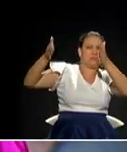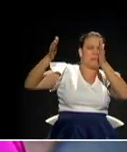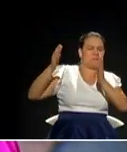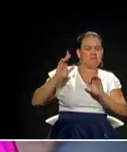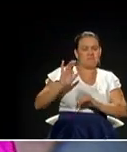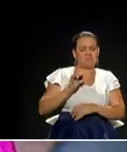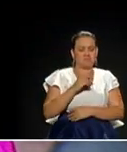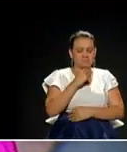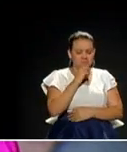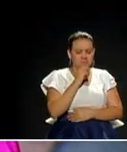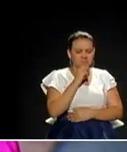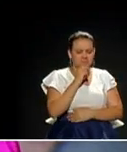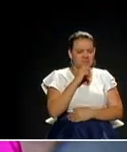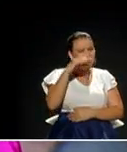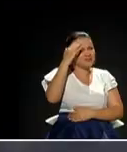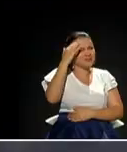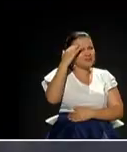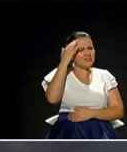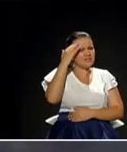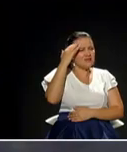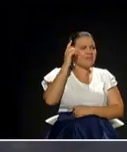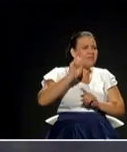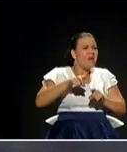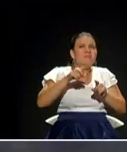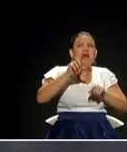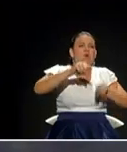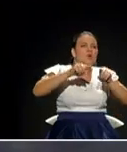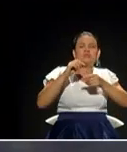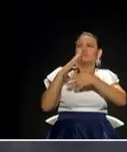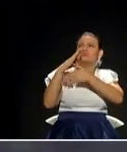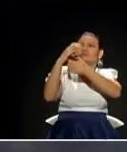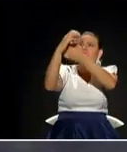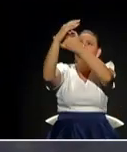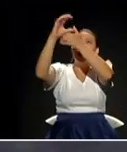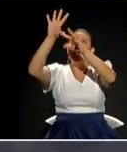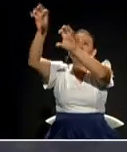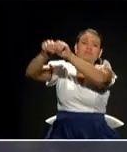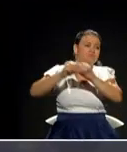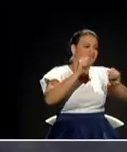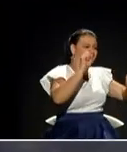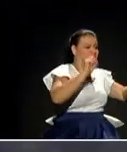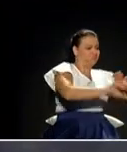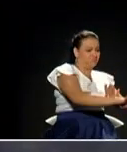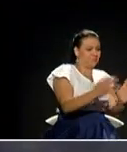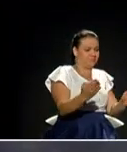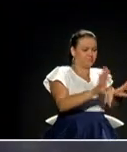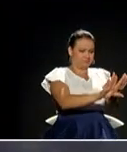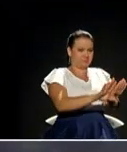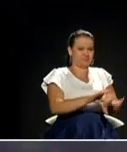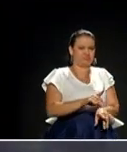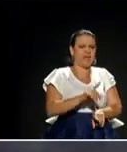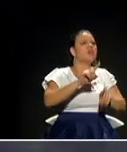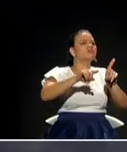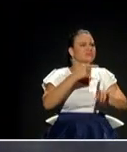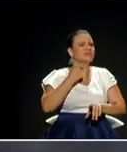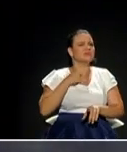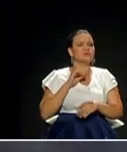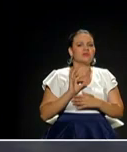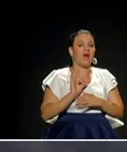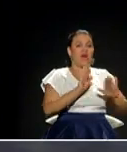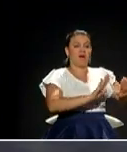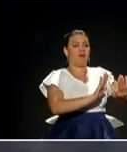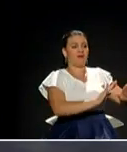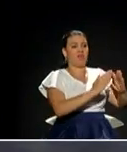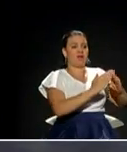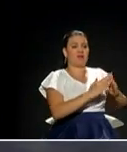todo el tema de fauna silvestre que a la gente le gusta comprarla le gusta tenerla en la casa y para